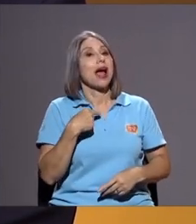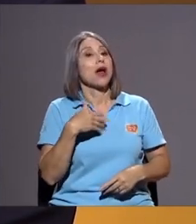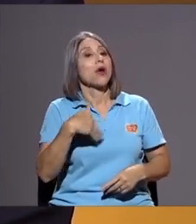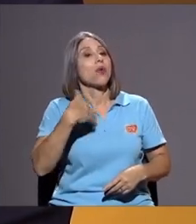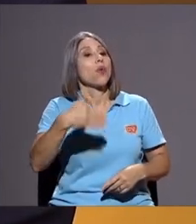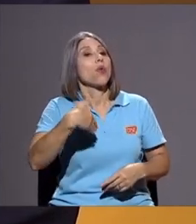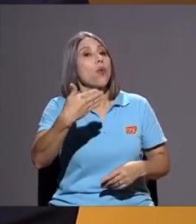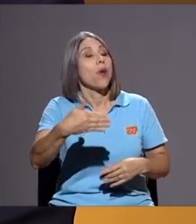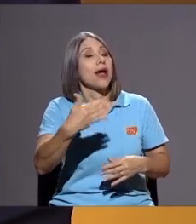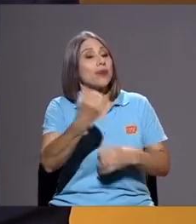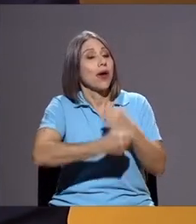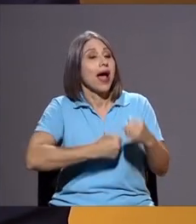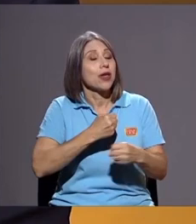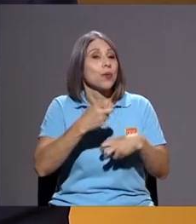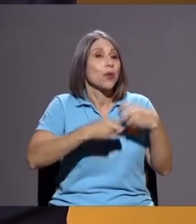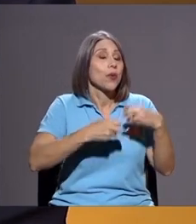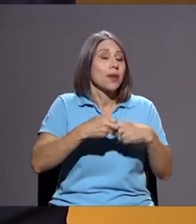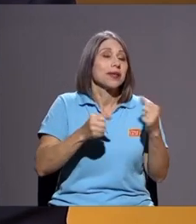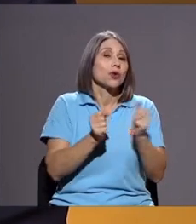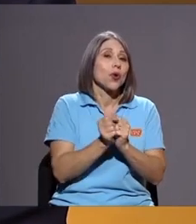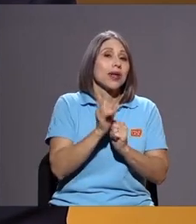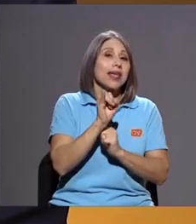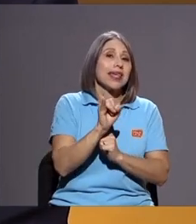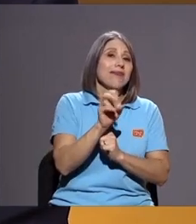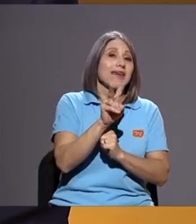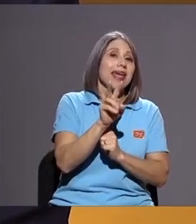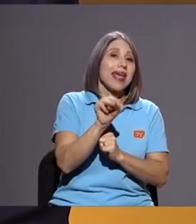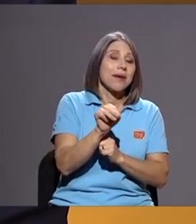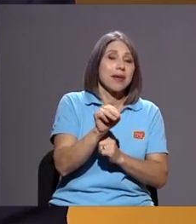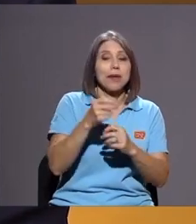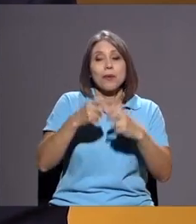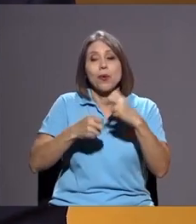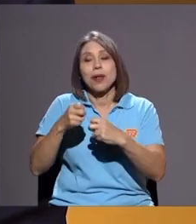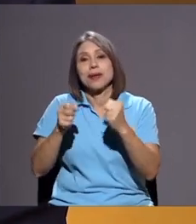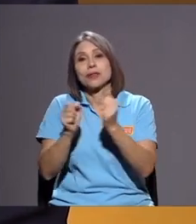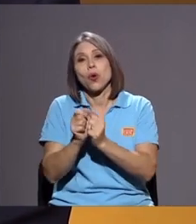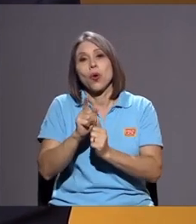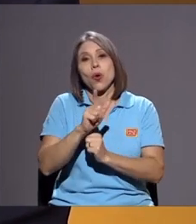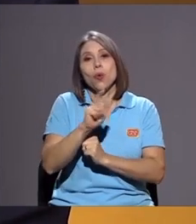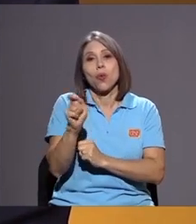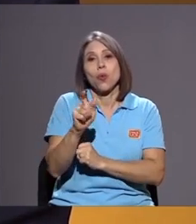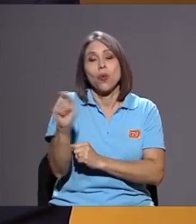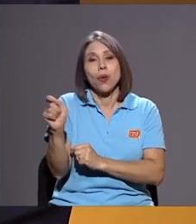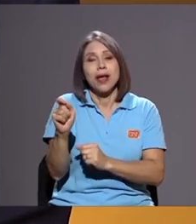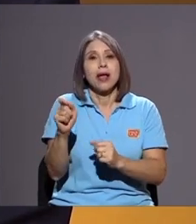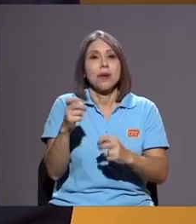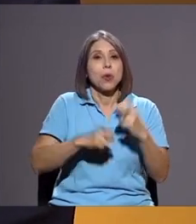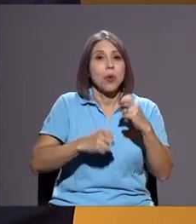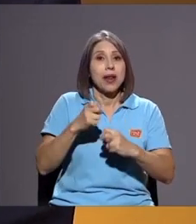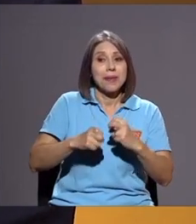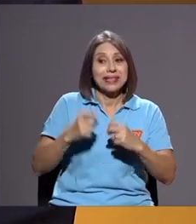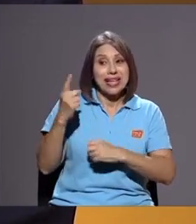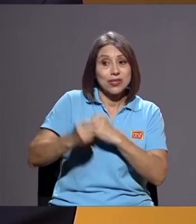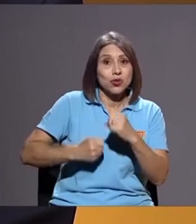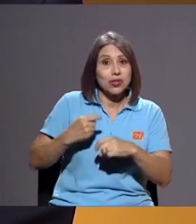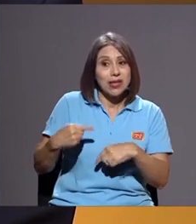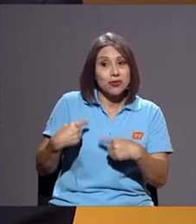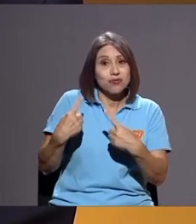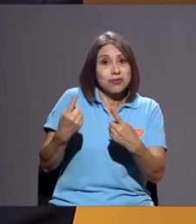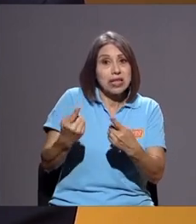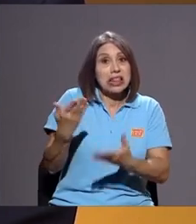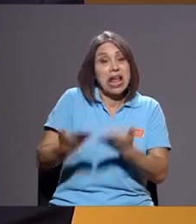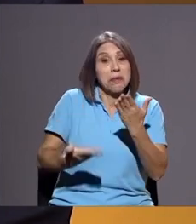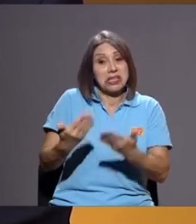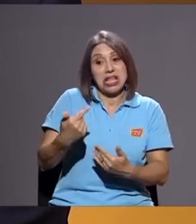muerte para tal año tener problemas entre el otro y esos años no son todos tan lejanos los años a lo mejor a mí no va a afectar en mi